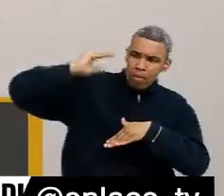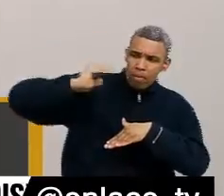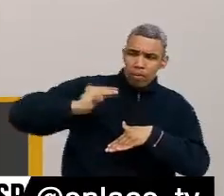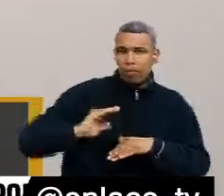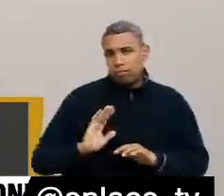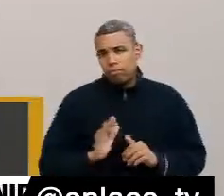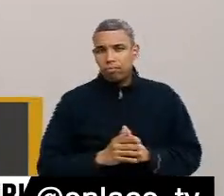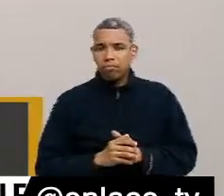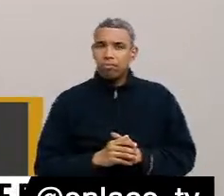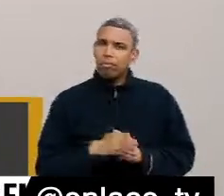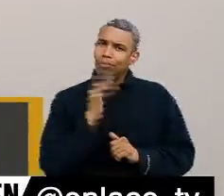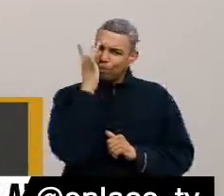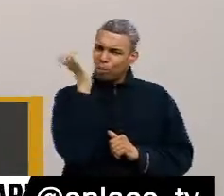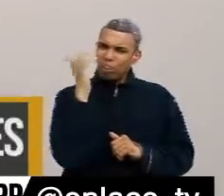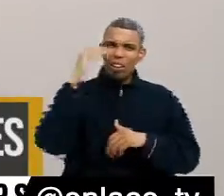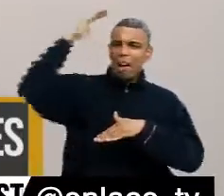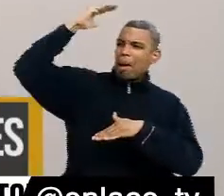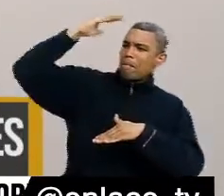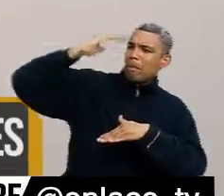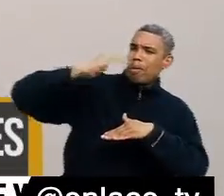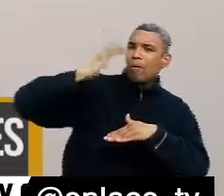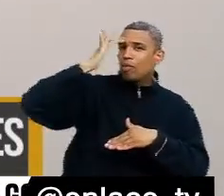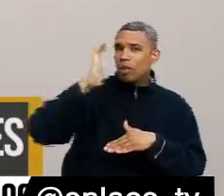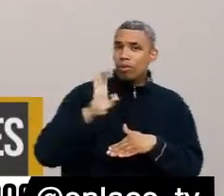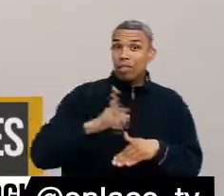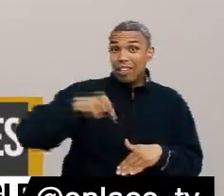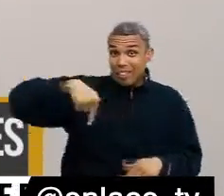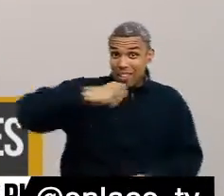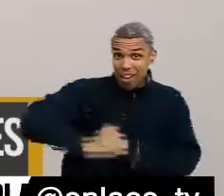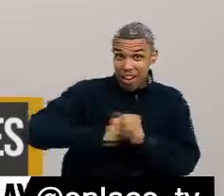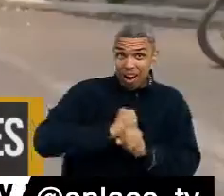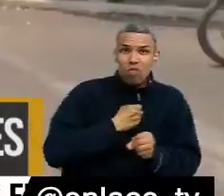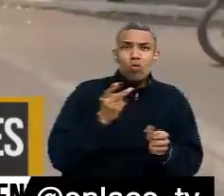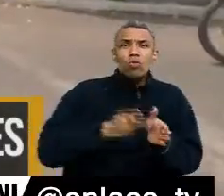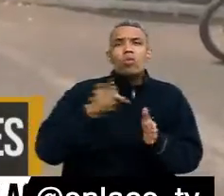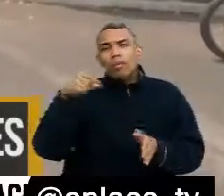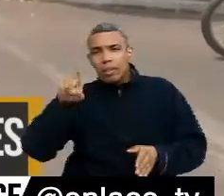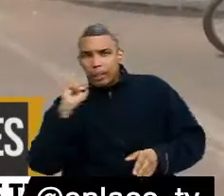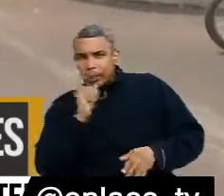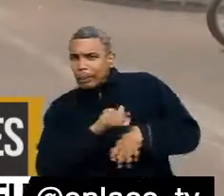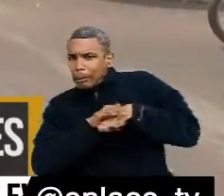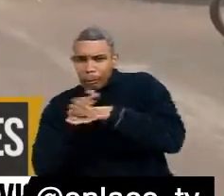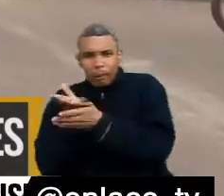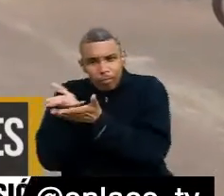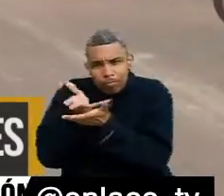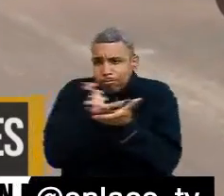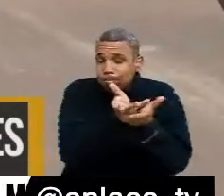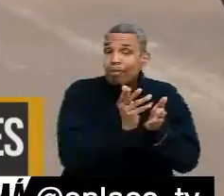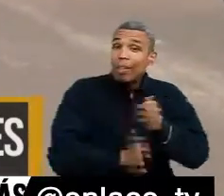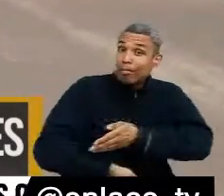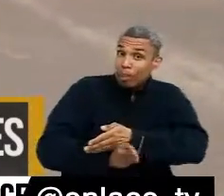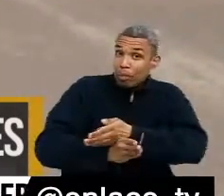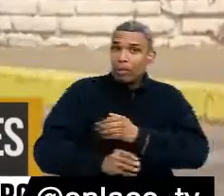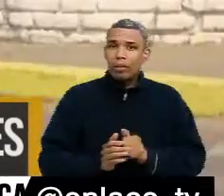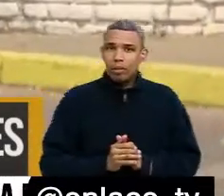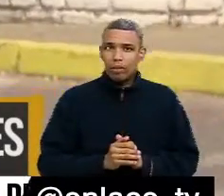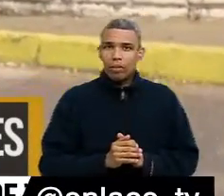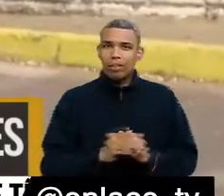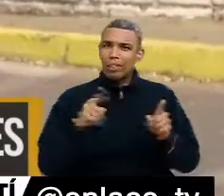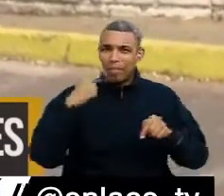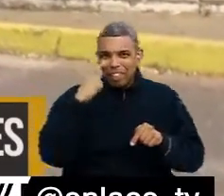Atribuimos a esto de pronto a la campaña agresiva que hemos hecho este año con nuestras unidades. Las campañas de sensibilización como la de la cebra continuarán